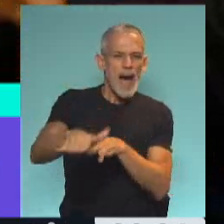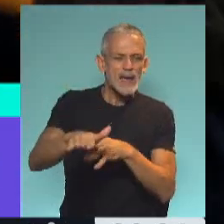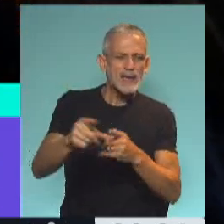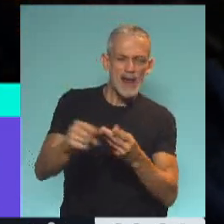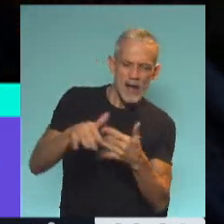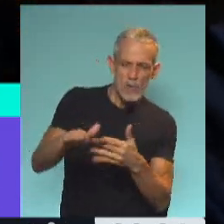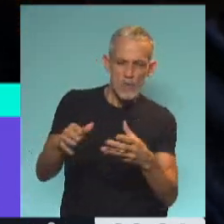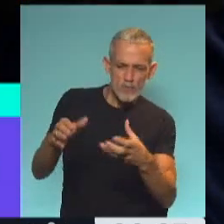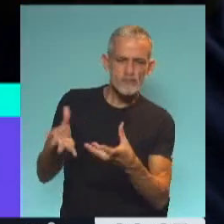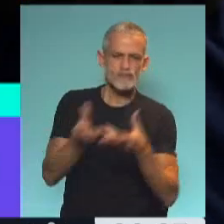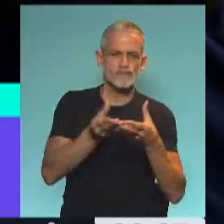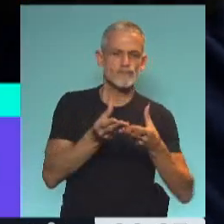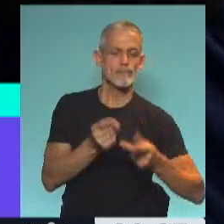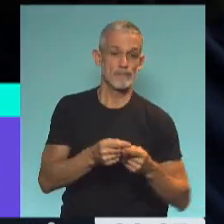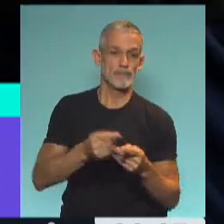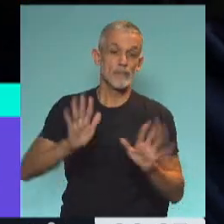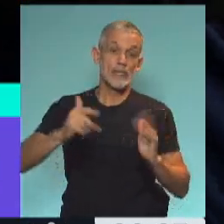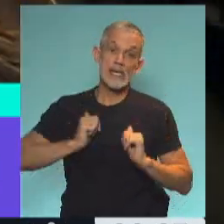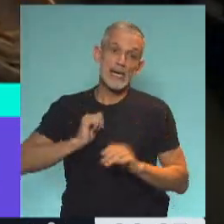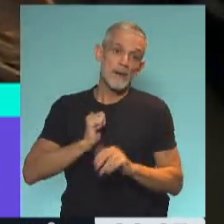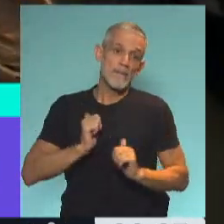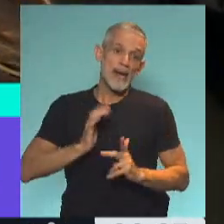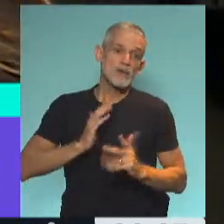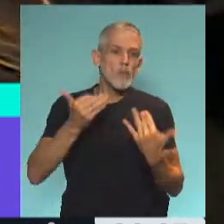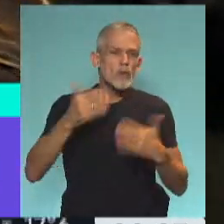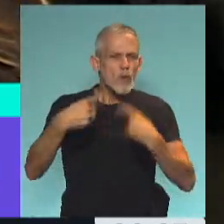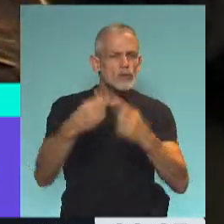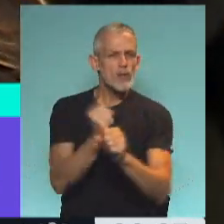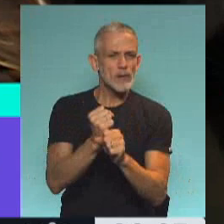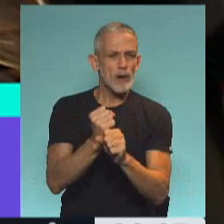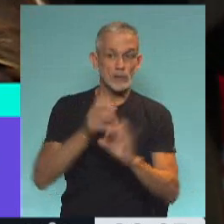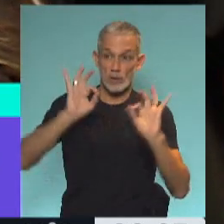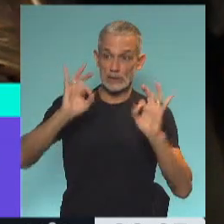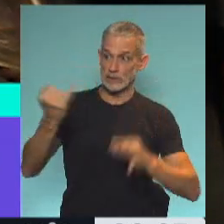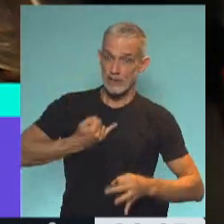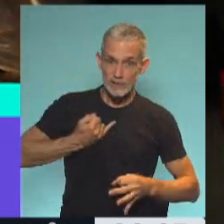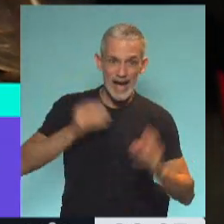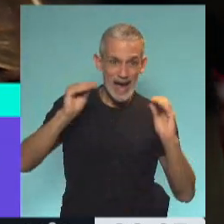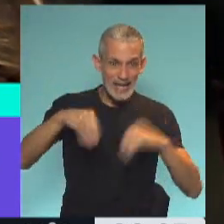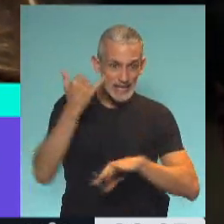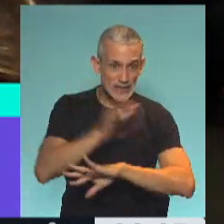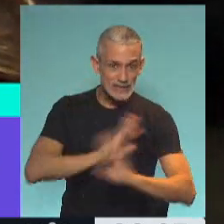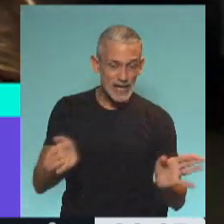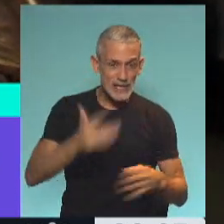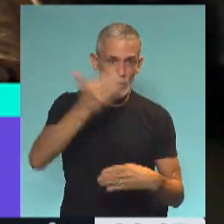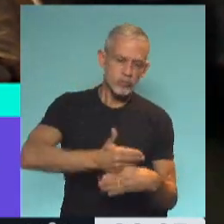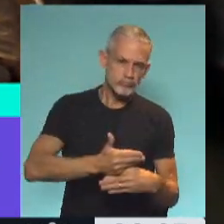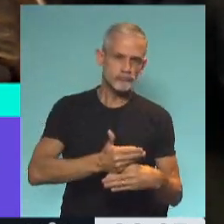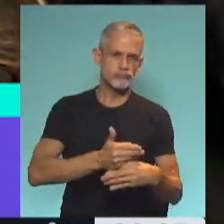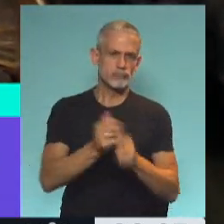y todo eso. Esperando poder seguir trabajando, porque nos enteramos que se decretó la quiebra definitiva hoy,